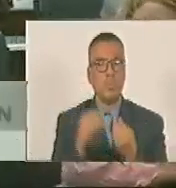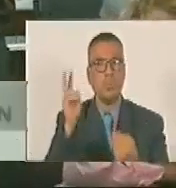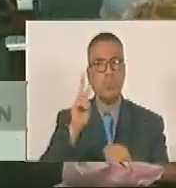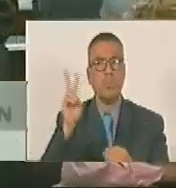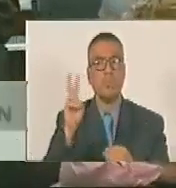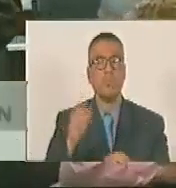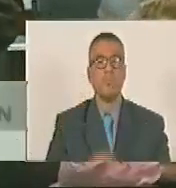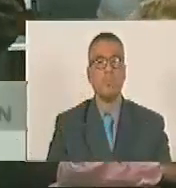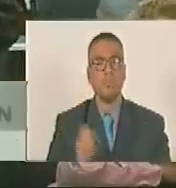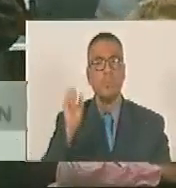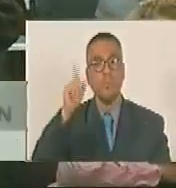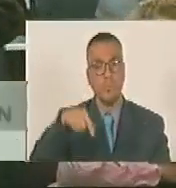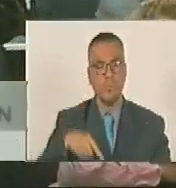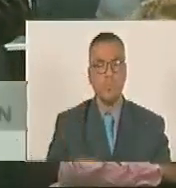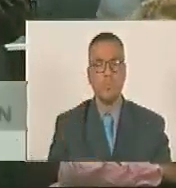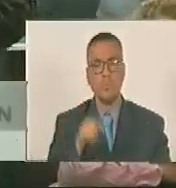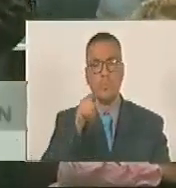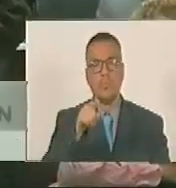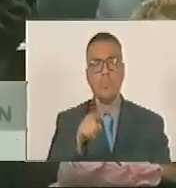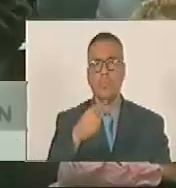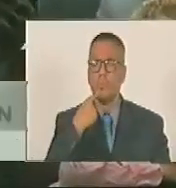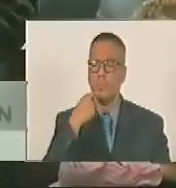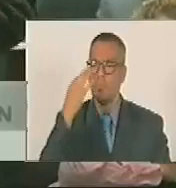otra parte también, que